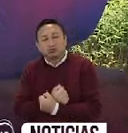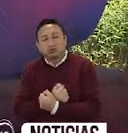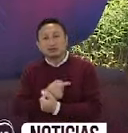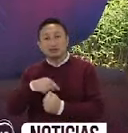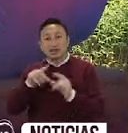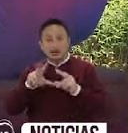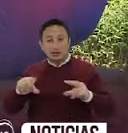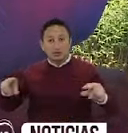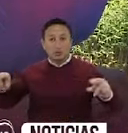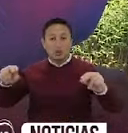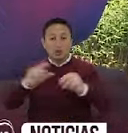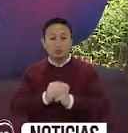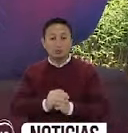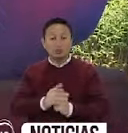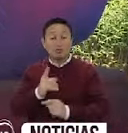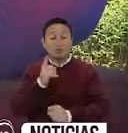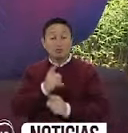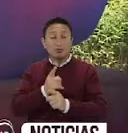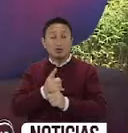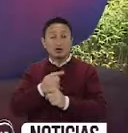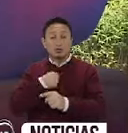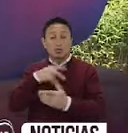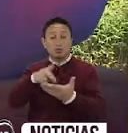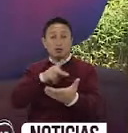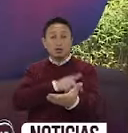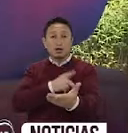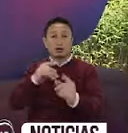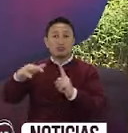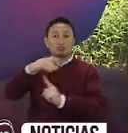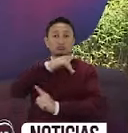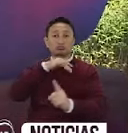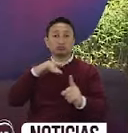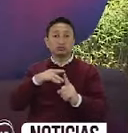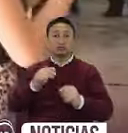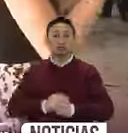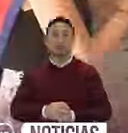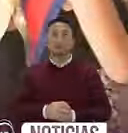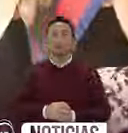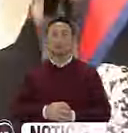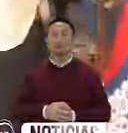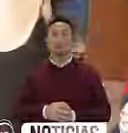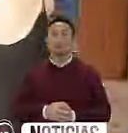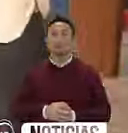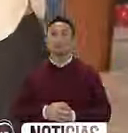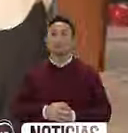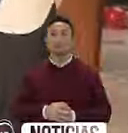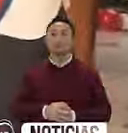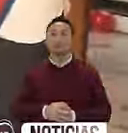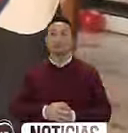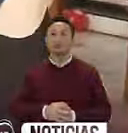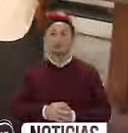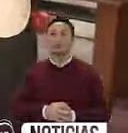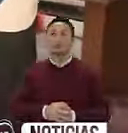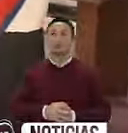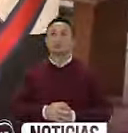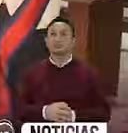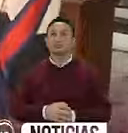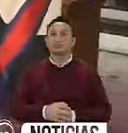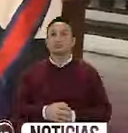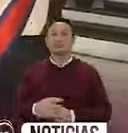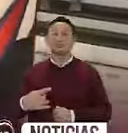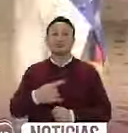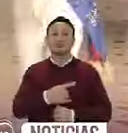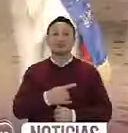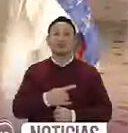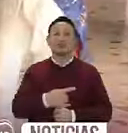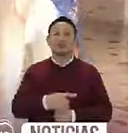la naturaleza y es por eso que desarrollé mi proyecto ambiental Acción Eco Quito. Más allá del brillo de los reflectores que iluminarán